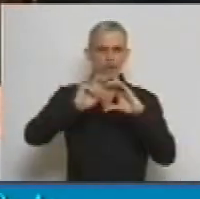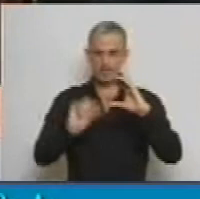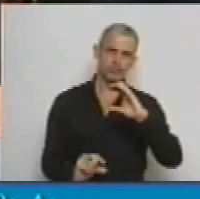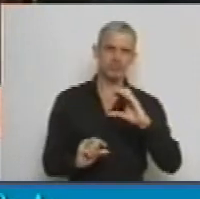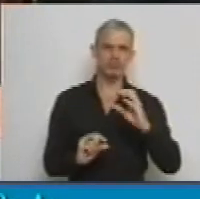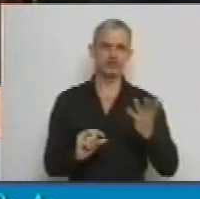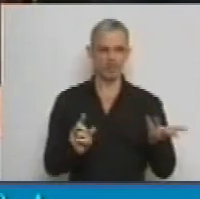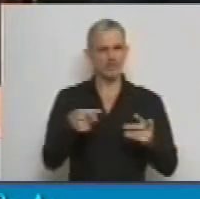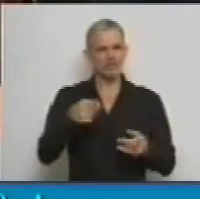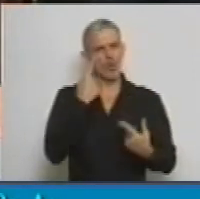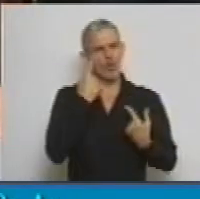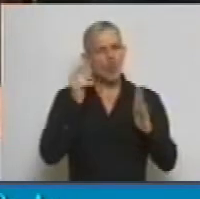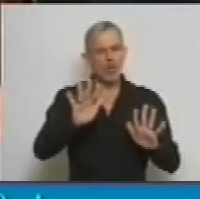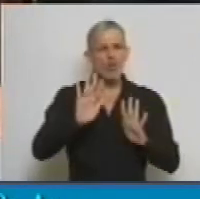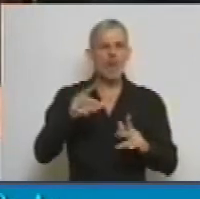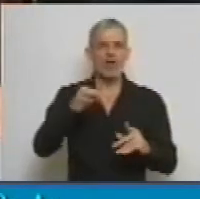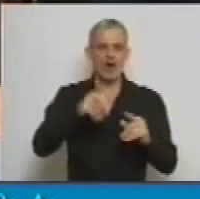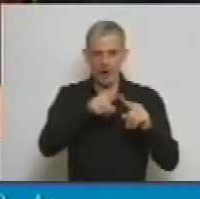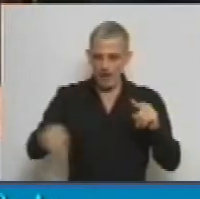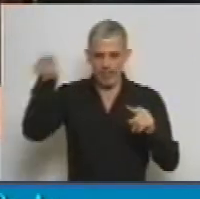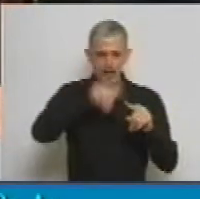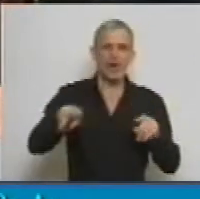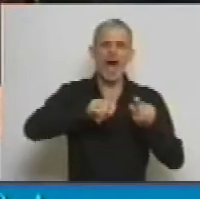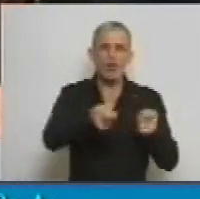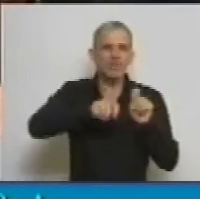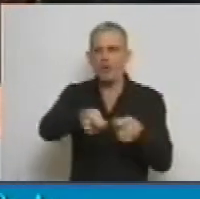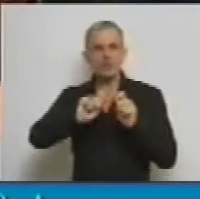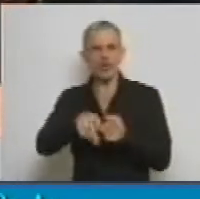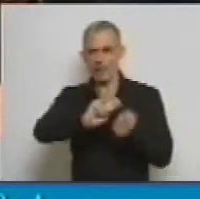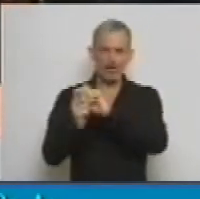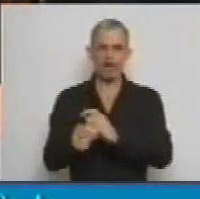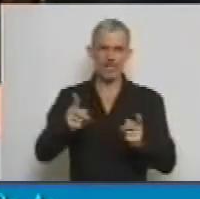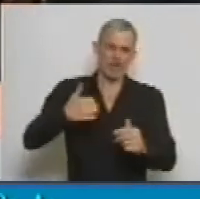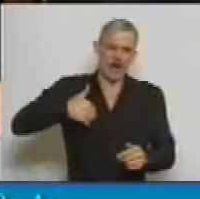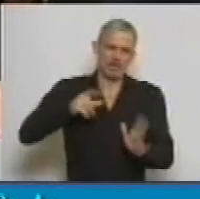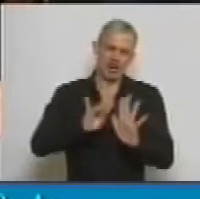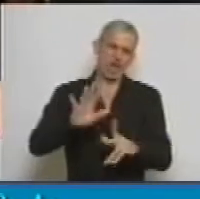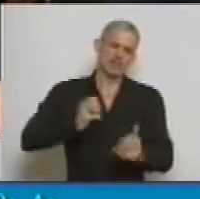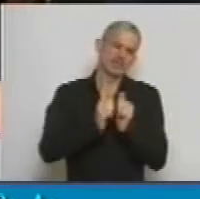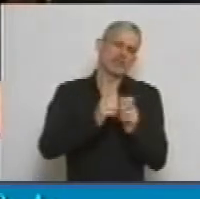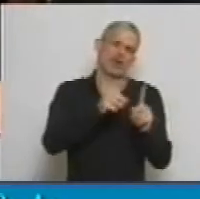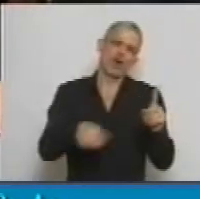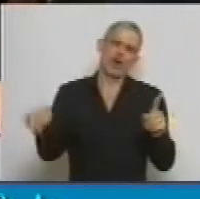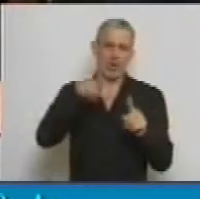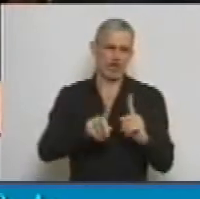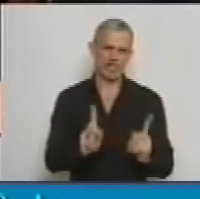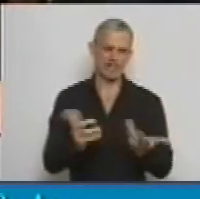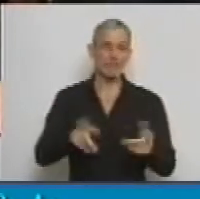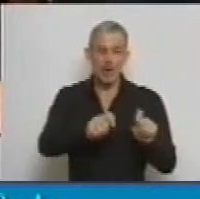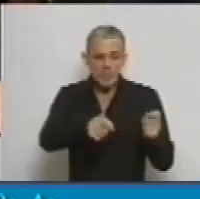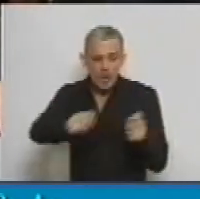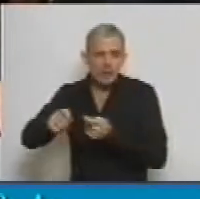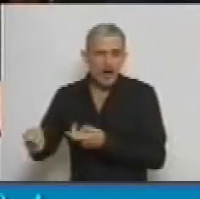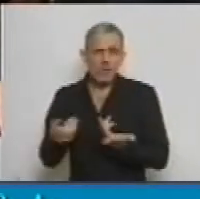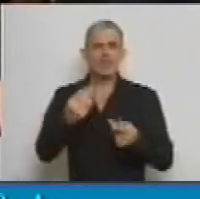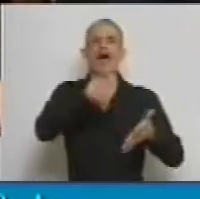es lo que también tienen que tener en cuenta. Van a entrar en el círculo vicioso del ajuste permanente que vivió la Argentina. Y el ajuste permanente, la única forma que van a